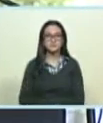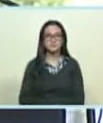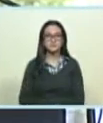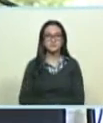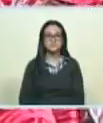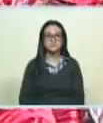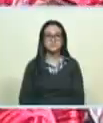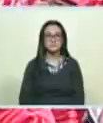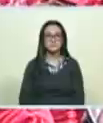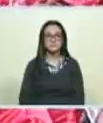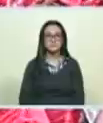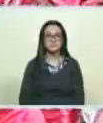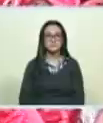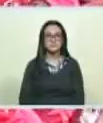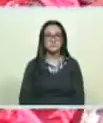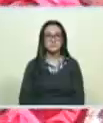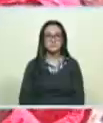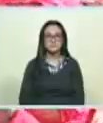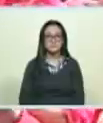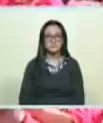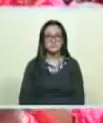Carnet.